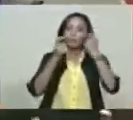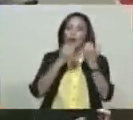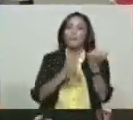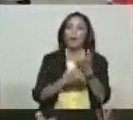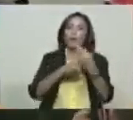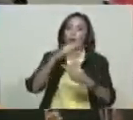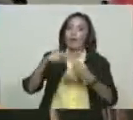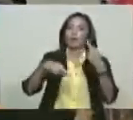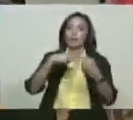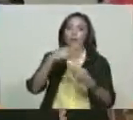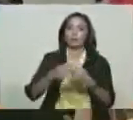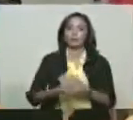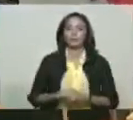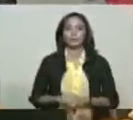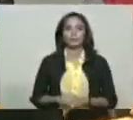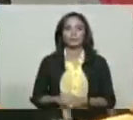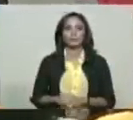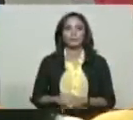Yo les digo una cosa.